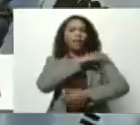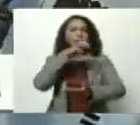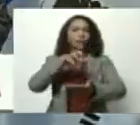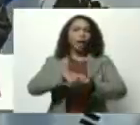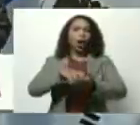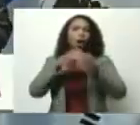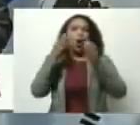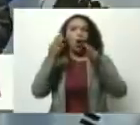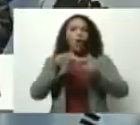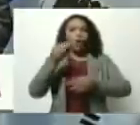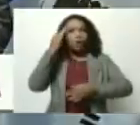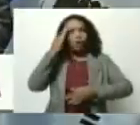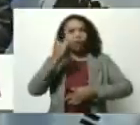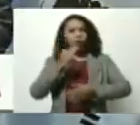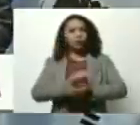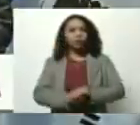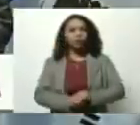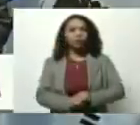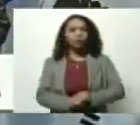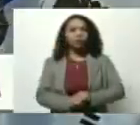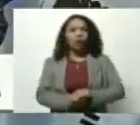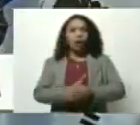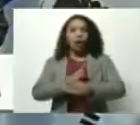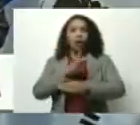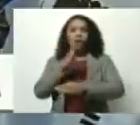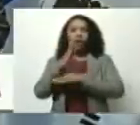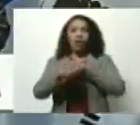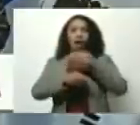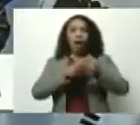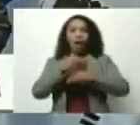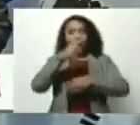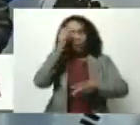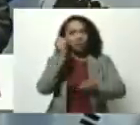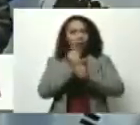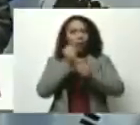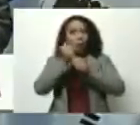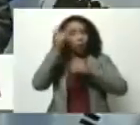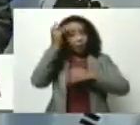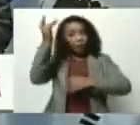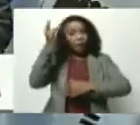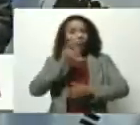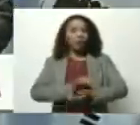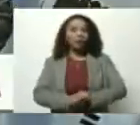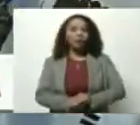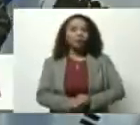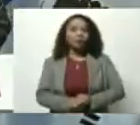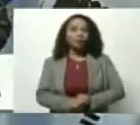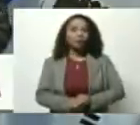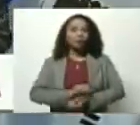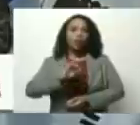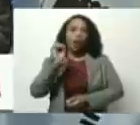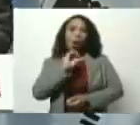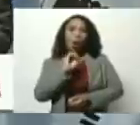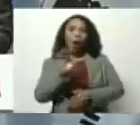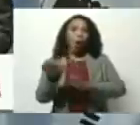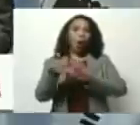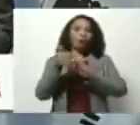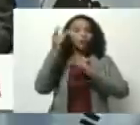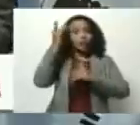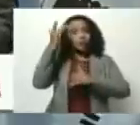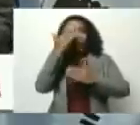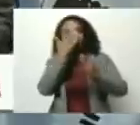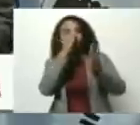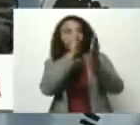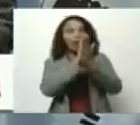un oficial, vaya a hacer una operación de inteligencia o de contrainteligencia en la